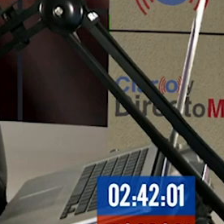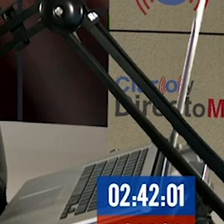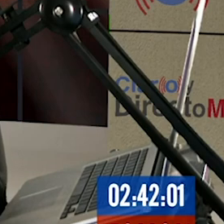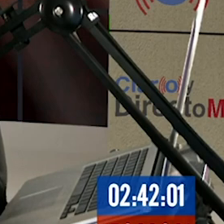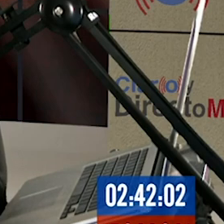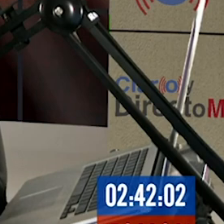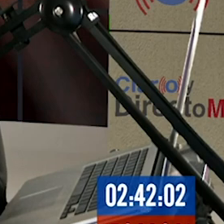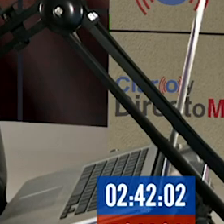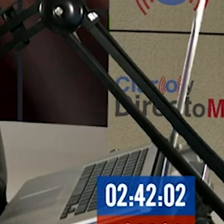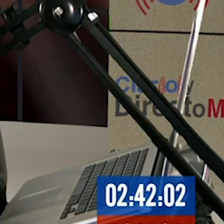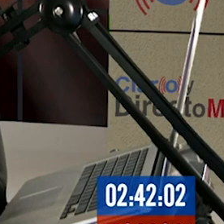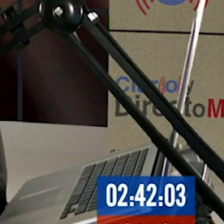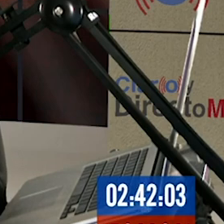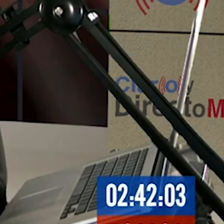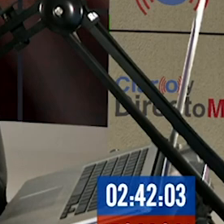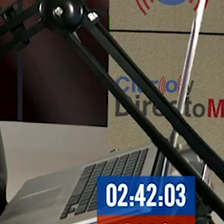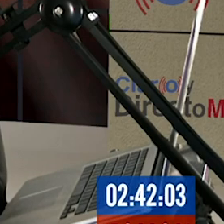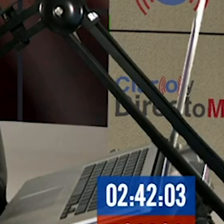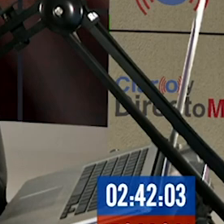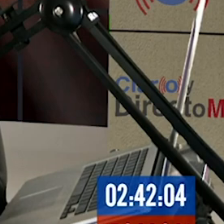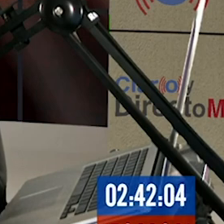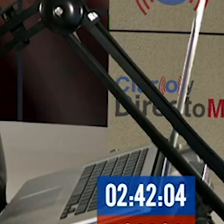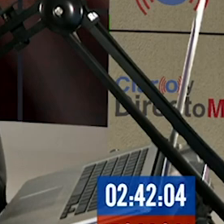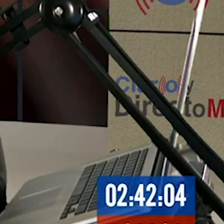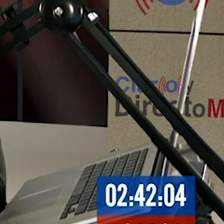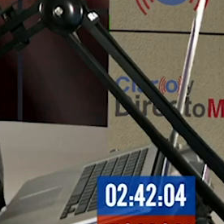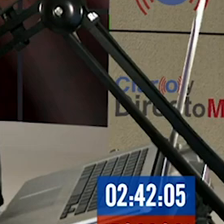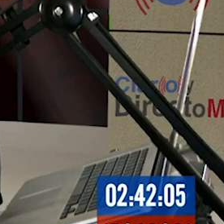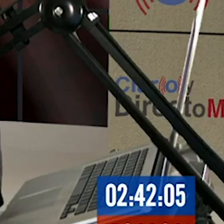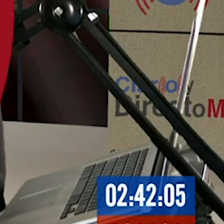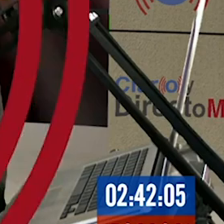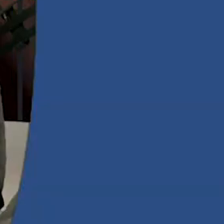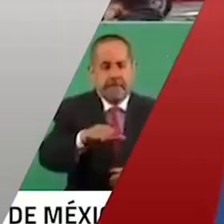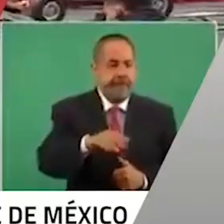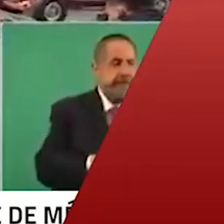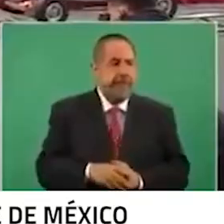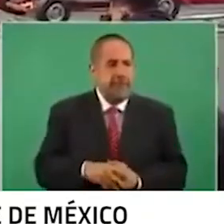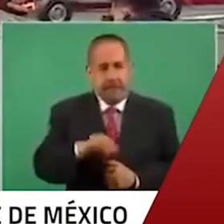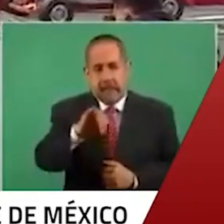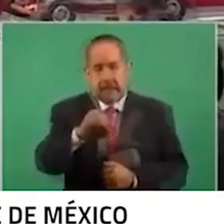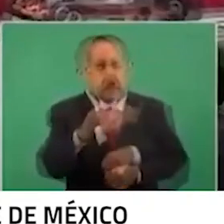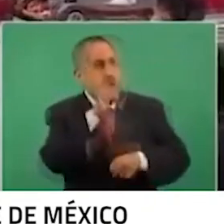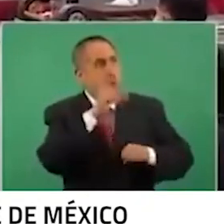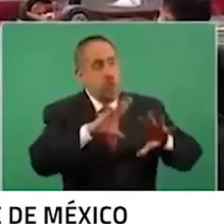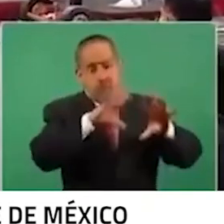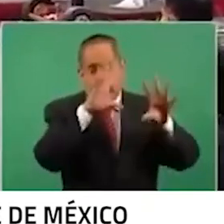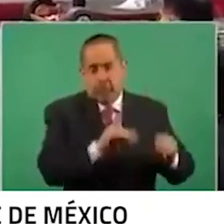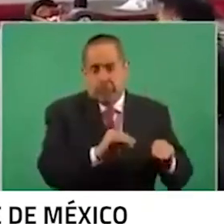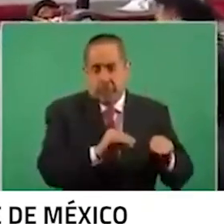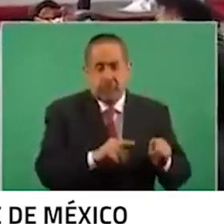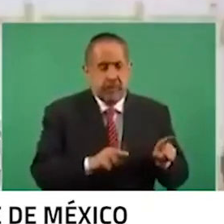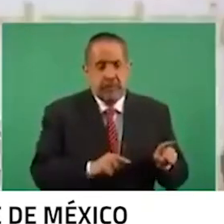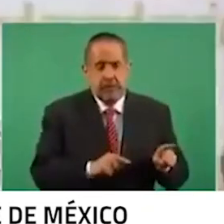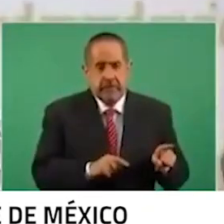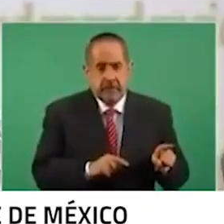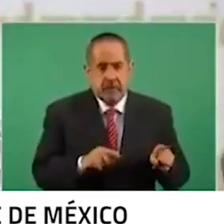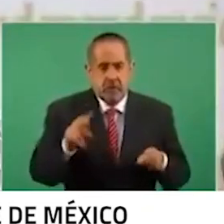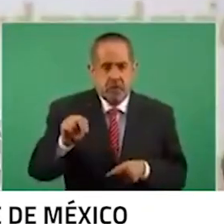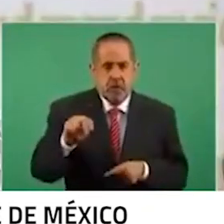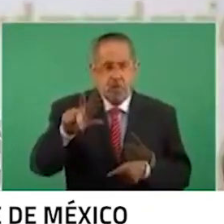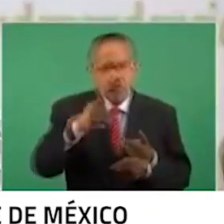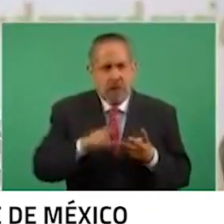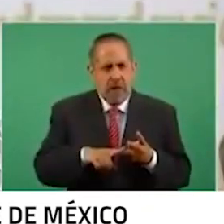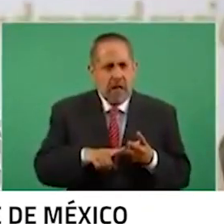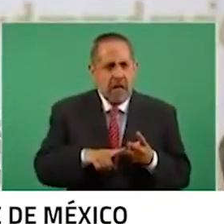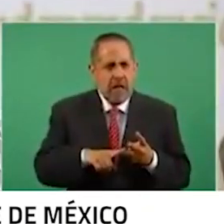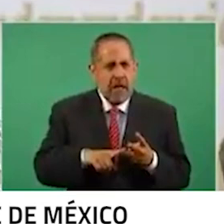otro problema que hay dice el presidente su alto costo escuchamos al presidente apagón en nuevo león coahuila